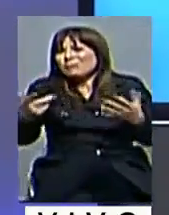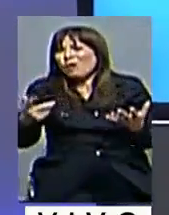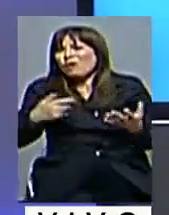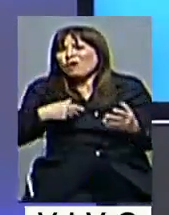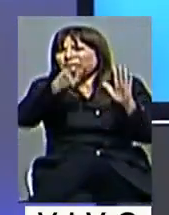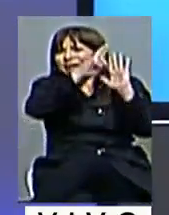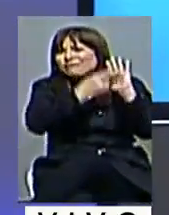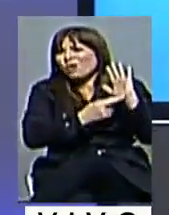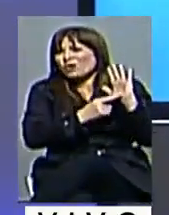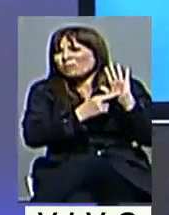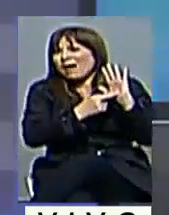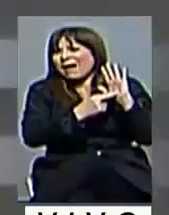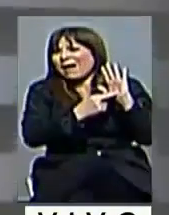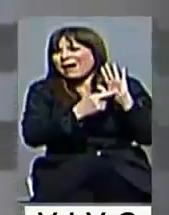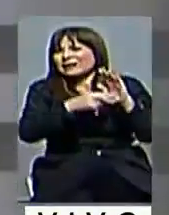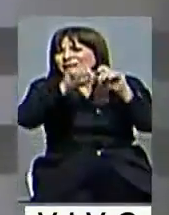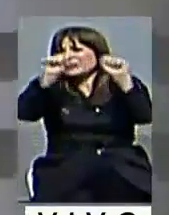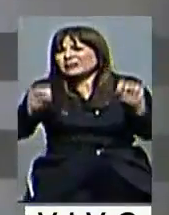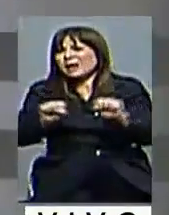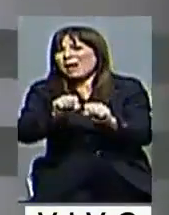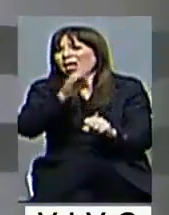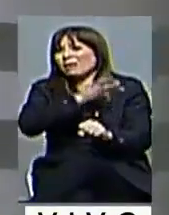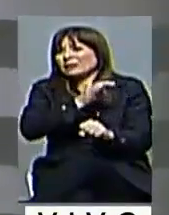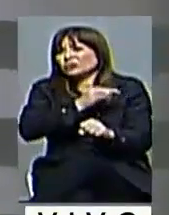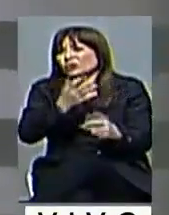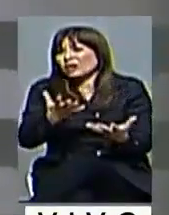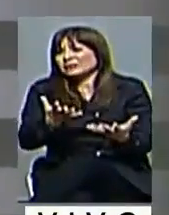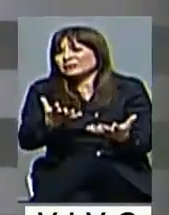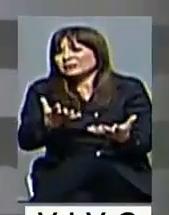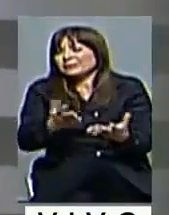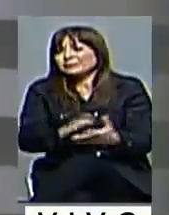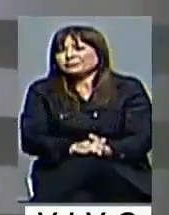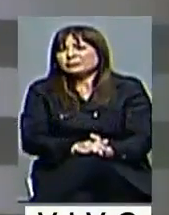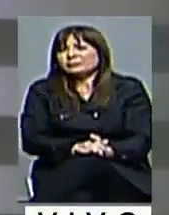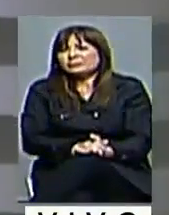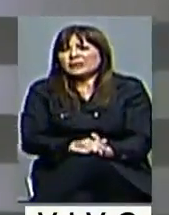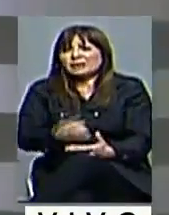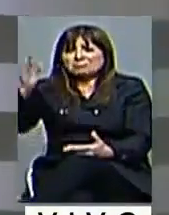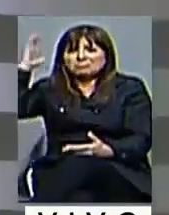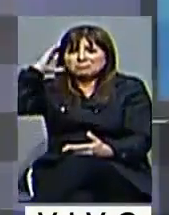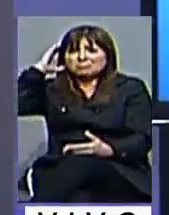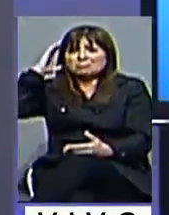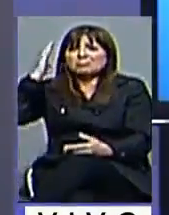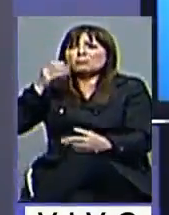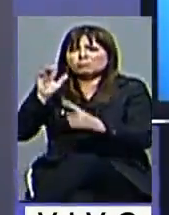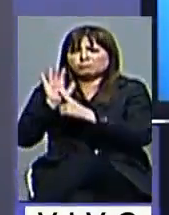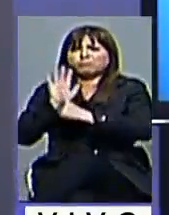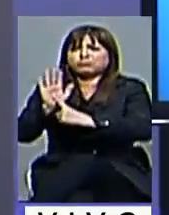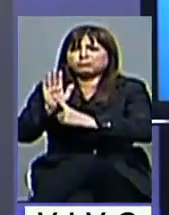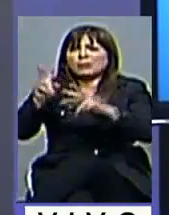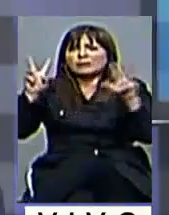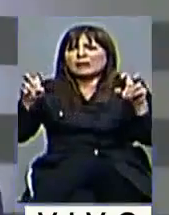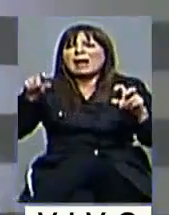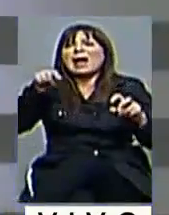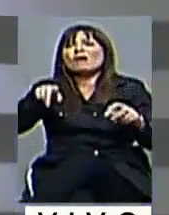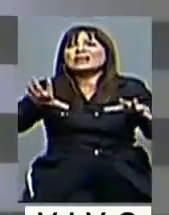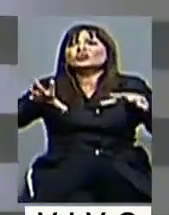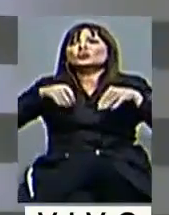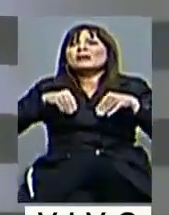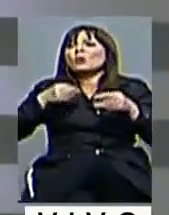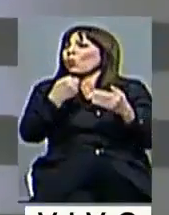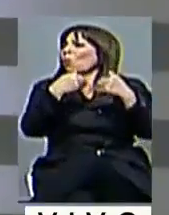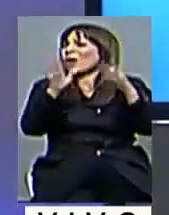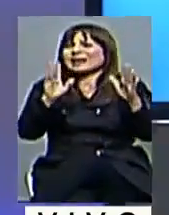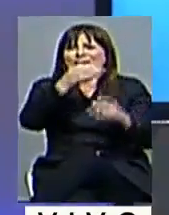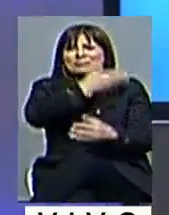la reforma al sistema de pensiones, la reforma previsional, ella los instaló. Y hoy día lo tiene que asumir cualquiera. Si recordamos el primer